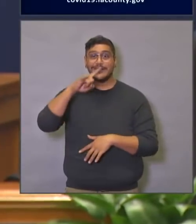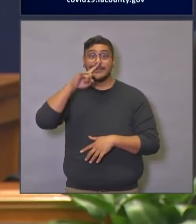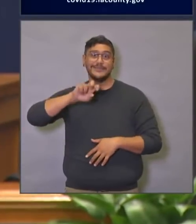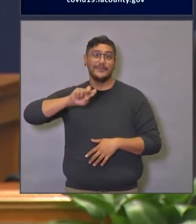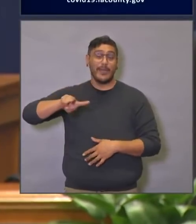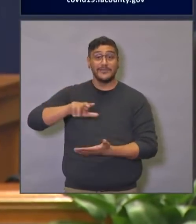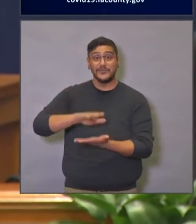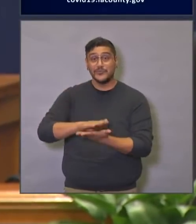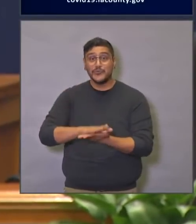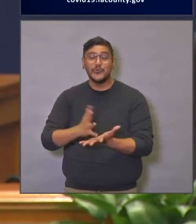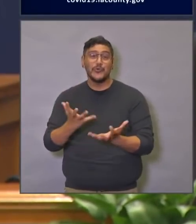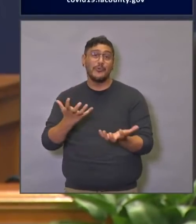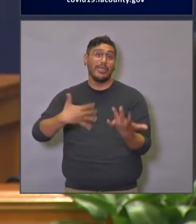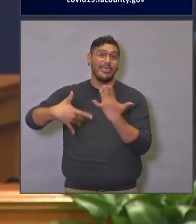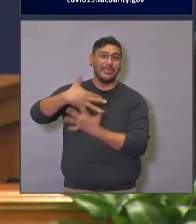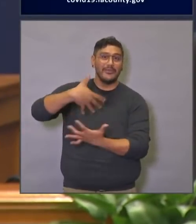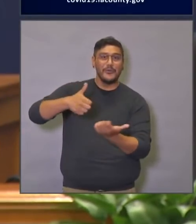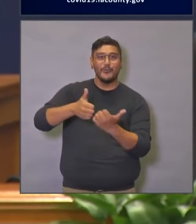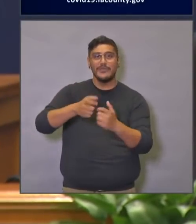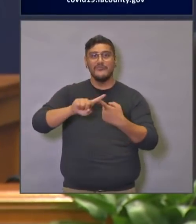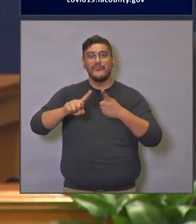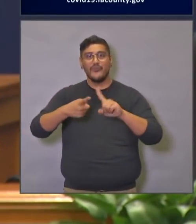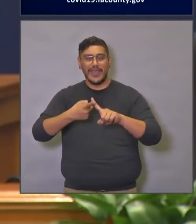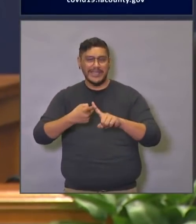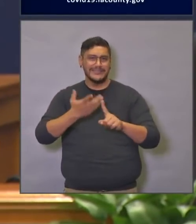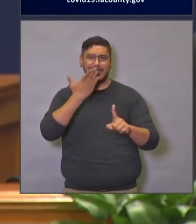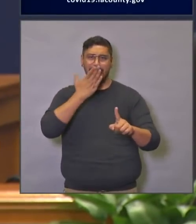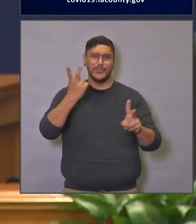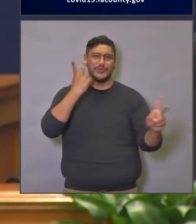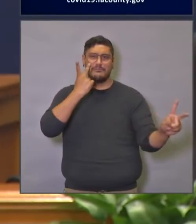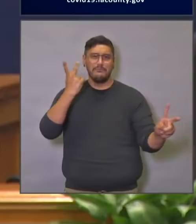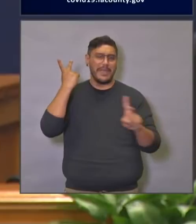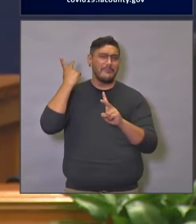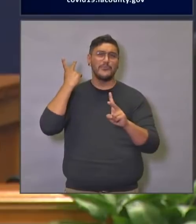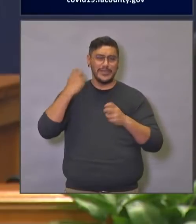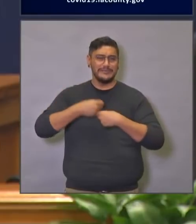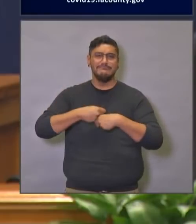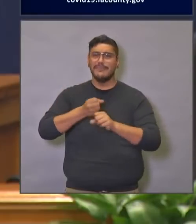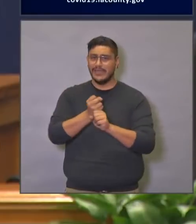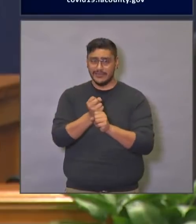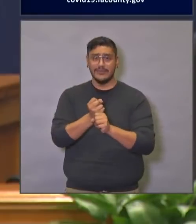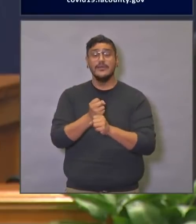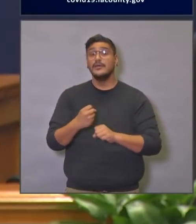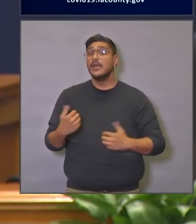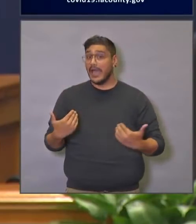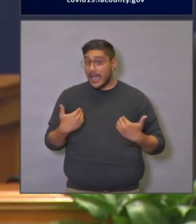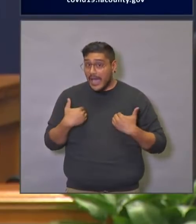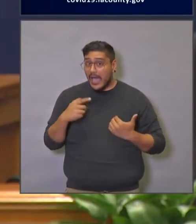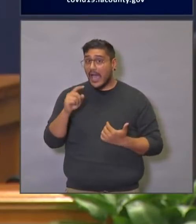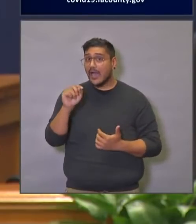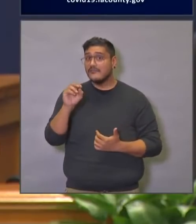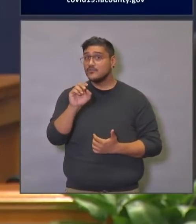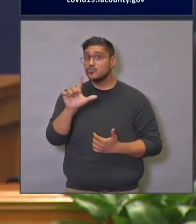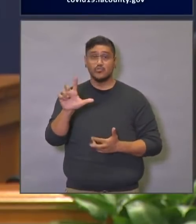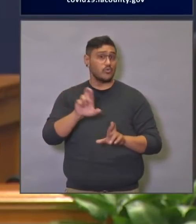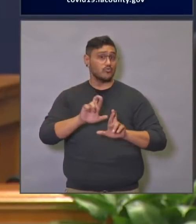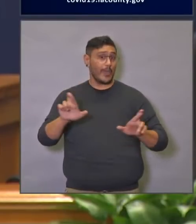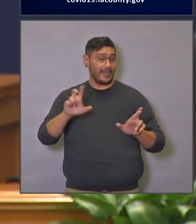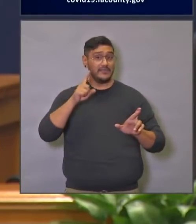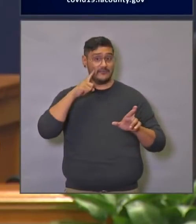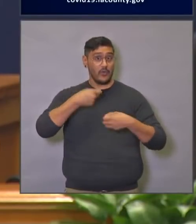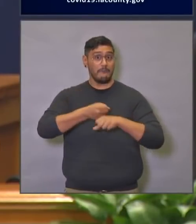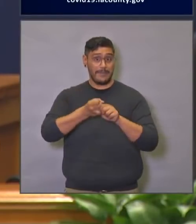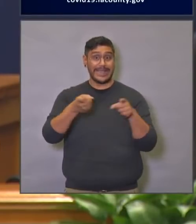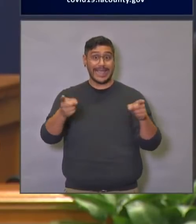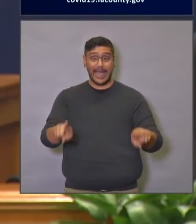escuela y vean a sus amigos y que hagan recuerdos preciados. Y tenemos las herramientas en mano para que esto suceda.